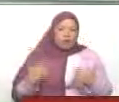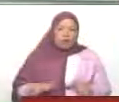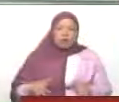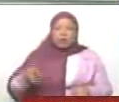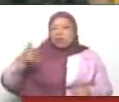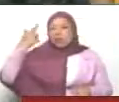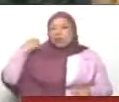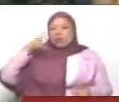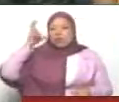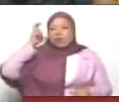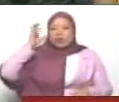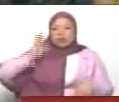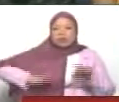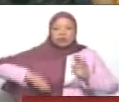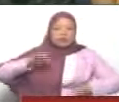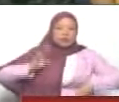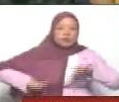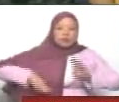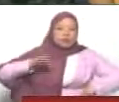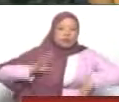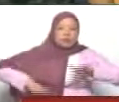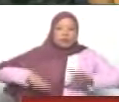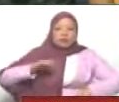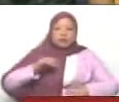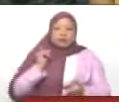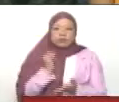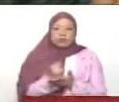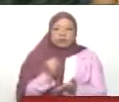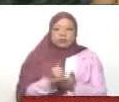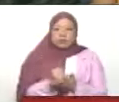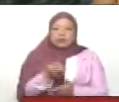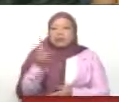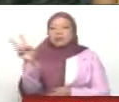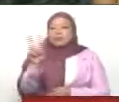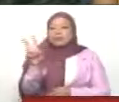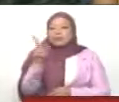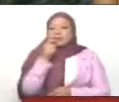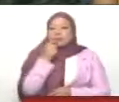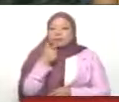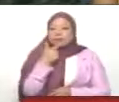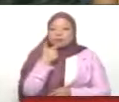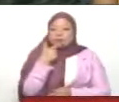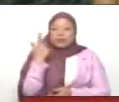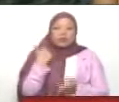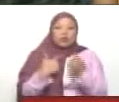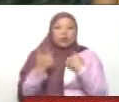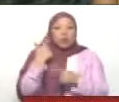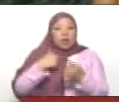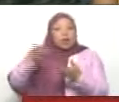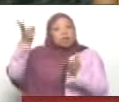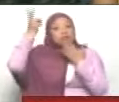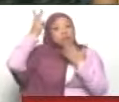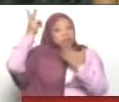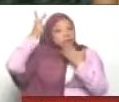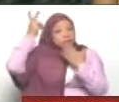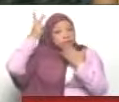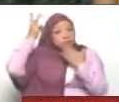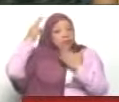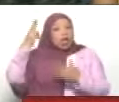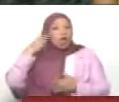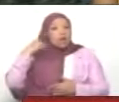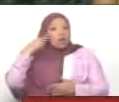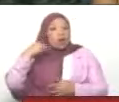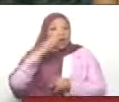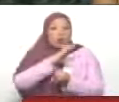se expresó, en este censo se expresó, la Venezuela multiétnica y pluricultural.